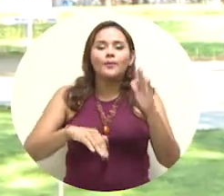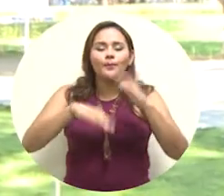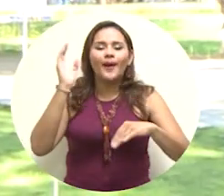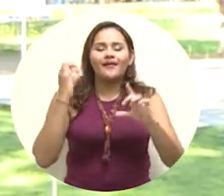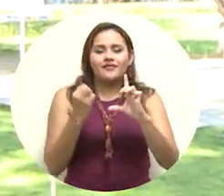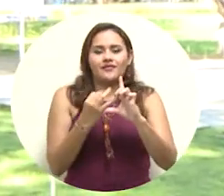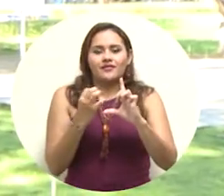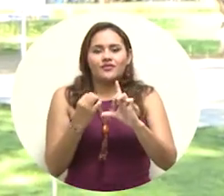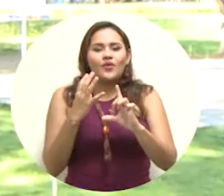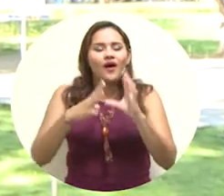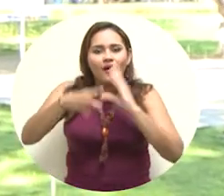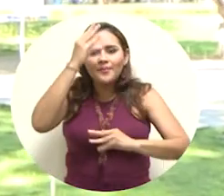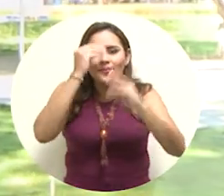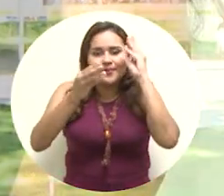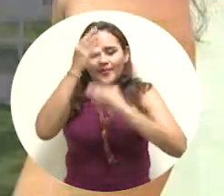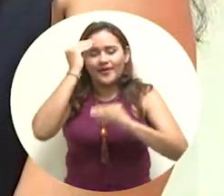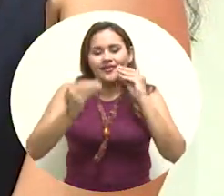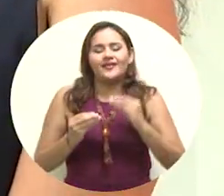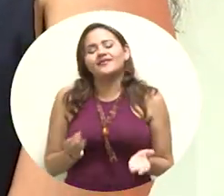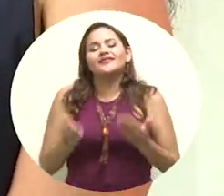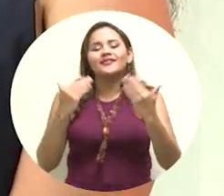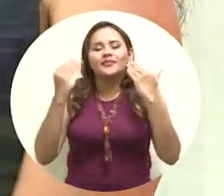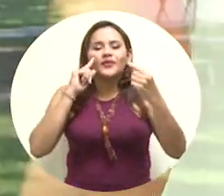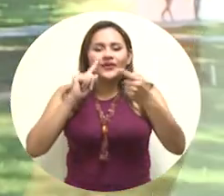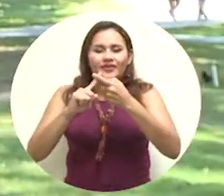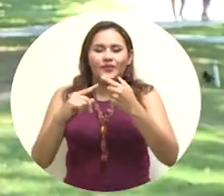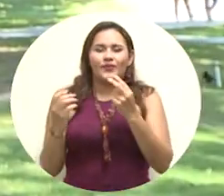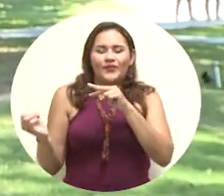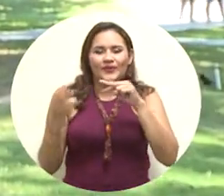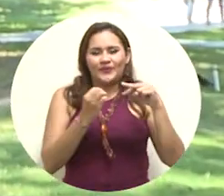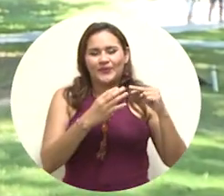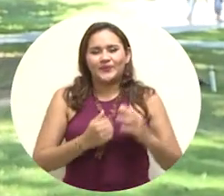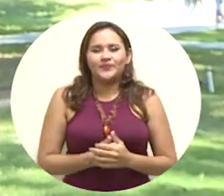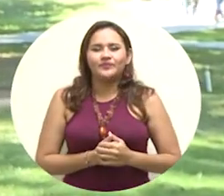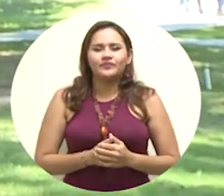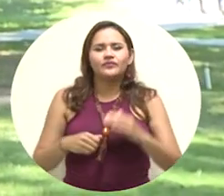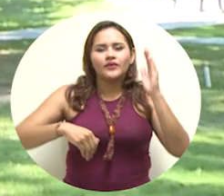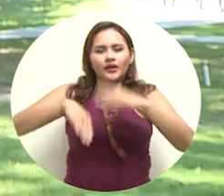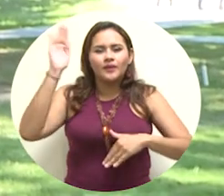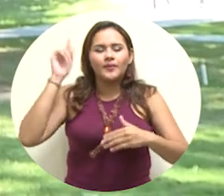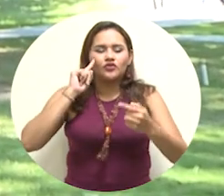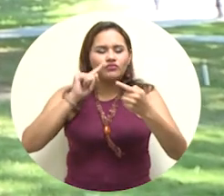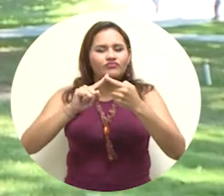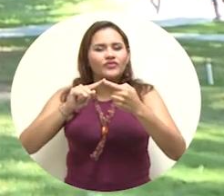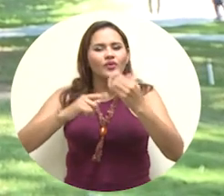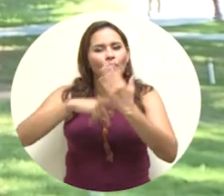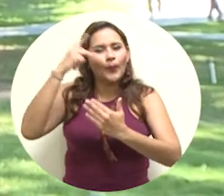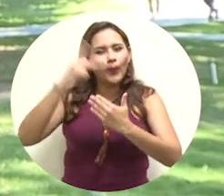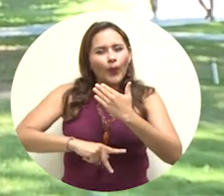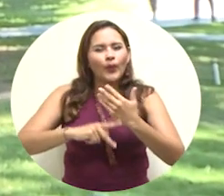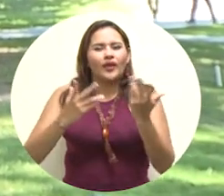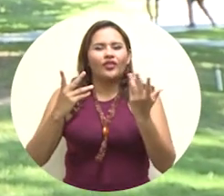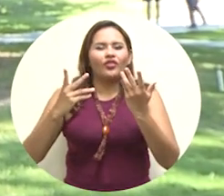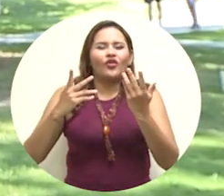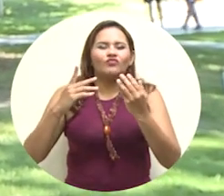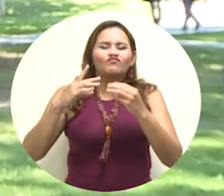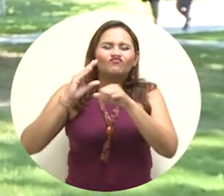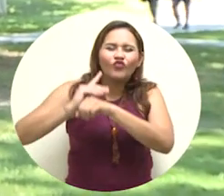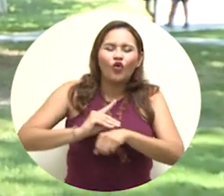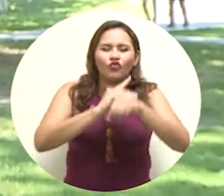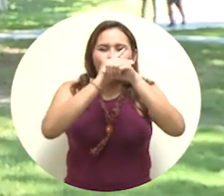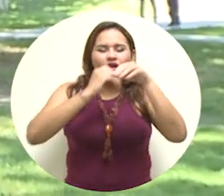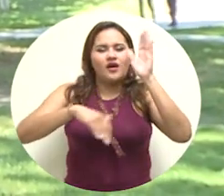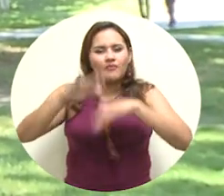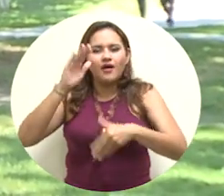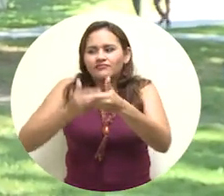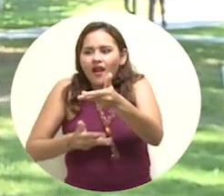complementar muy bien los trabajos terminales de la maestría en educación. Pude compartir proyectos del doctorado, entonces conocí las retroalimentaciones de